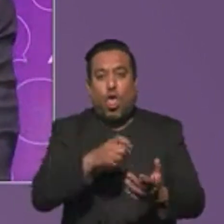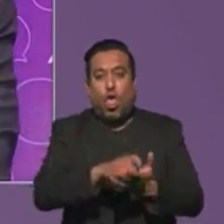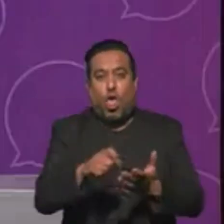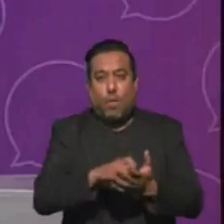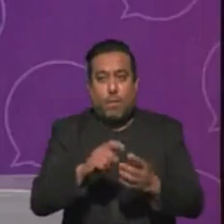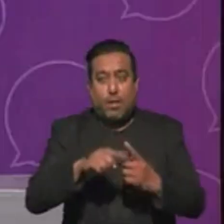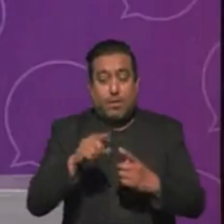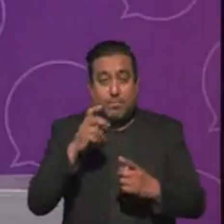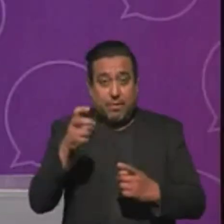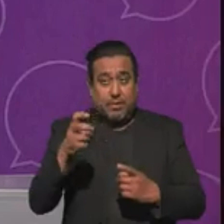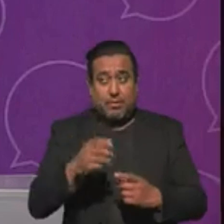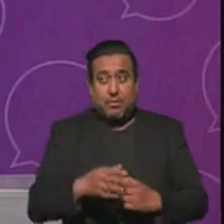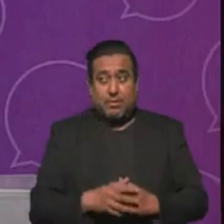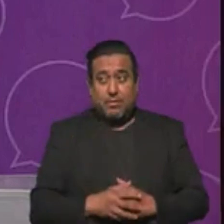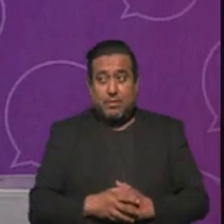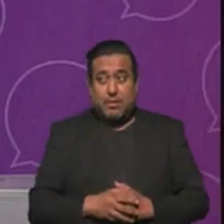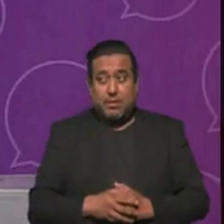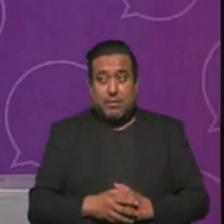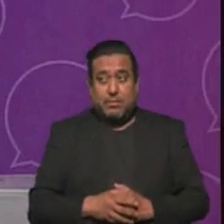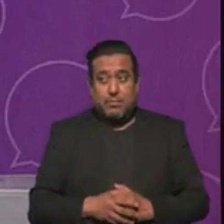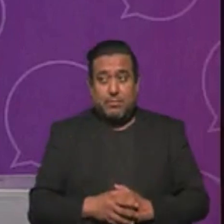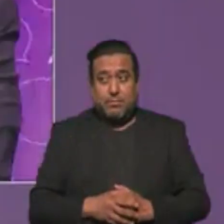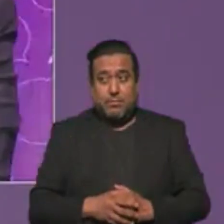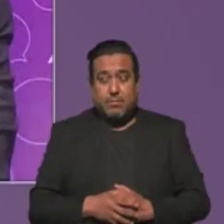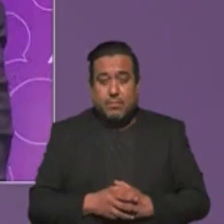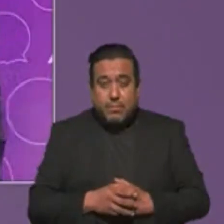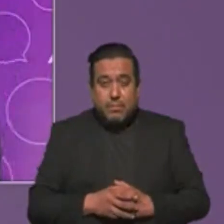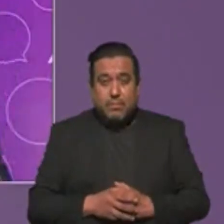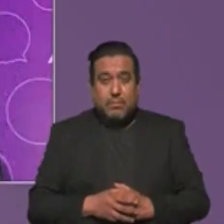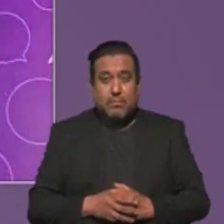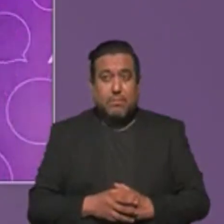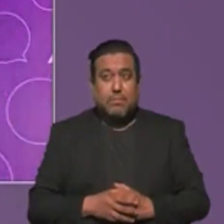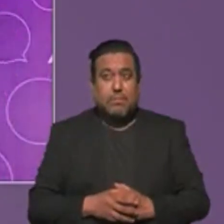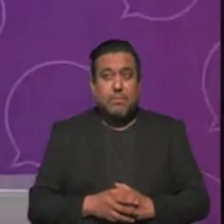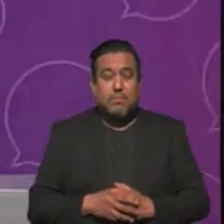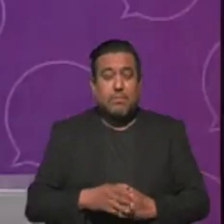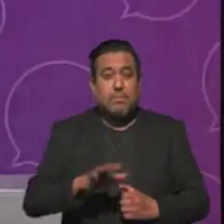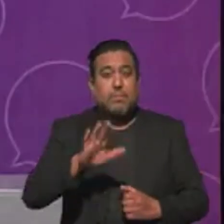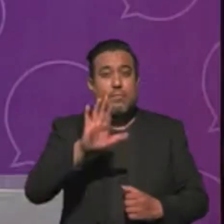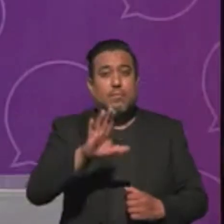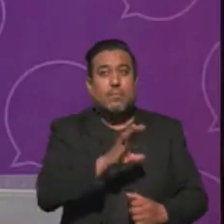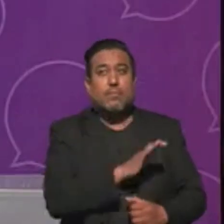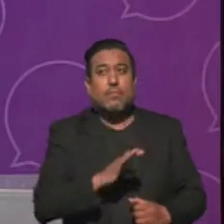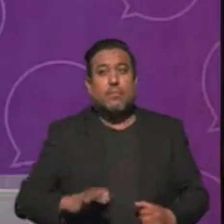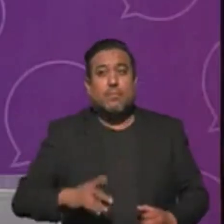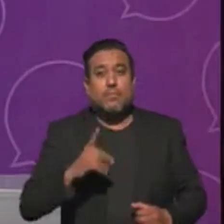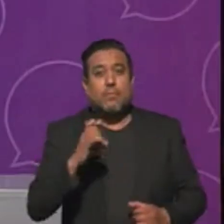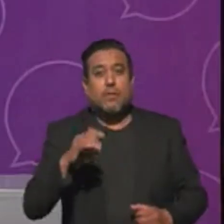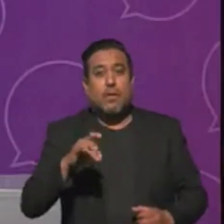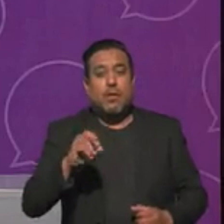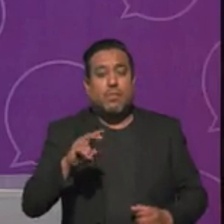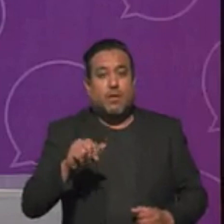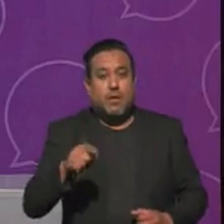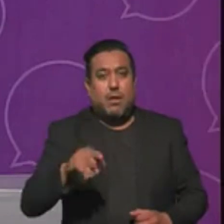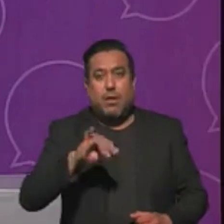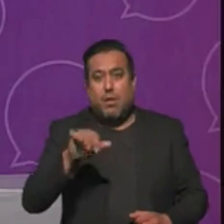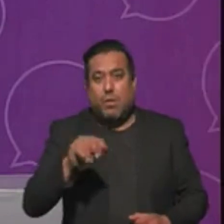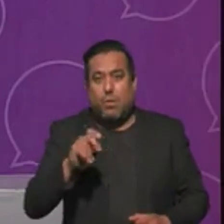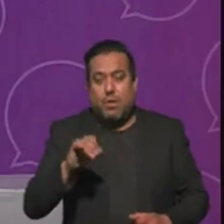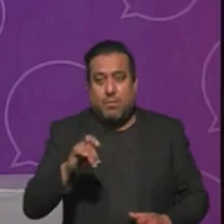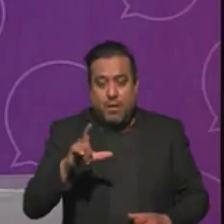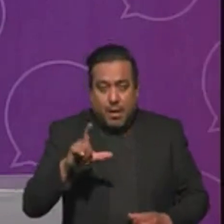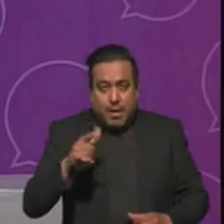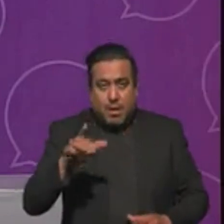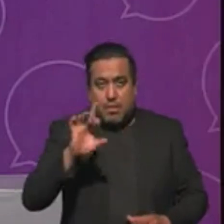compró Gracias candidato quiere hacer uso de su réplica quiere hacer uso de su réplica el candidato de morena Juan Miguel Ramírez Sánchez candidato